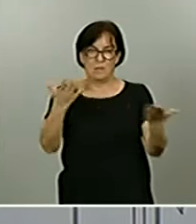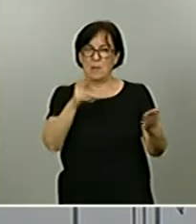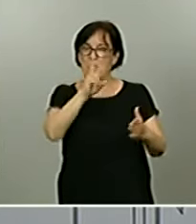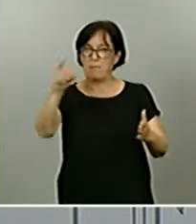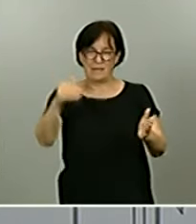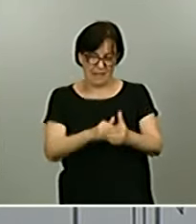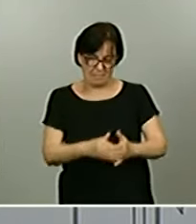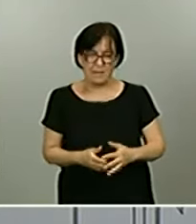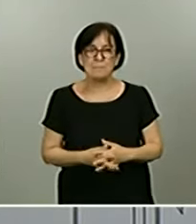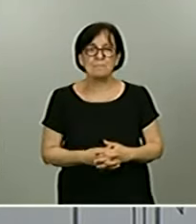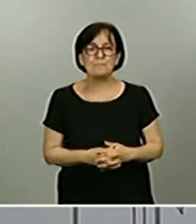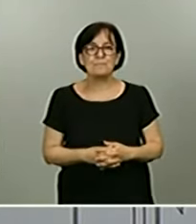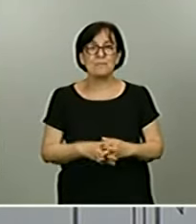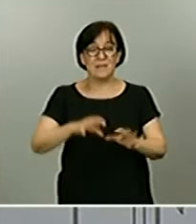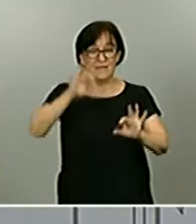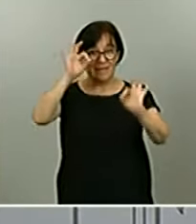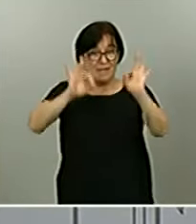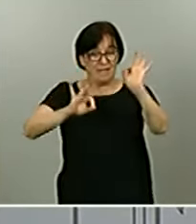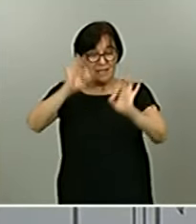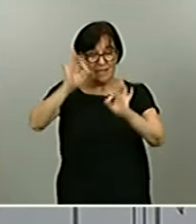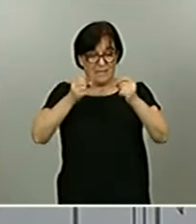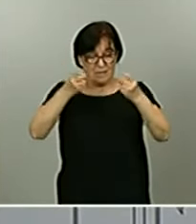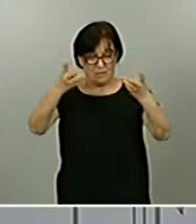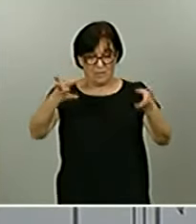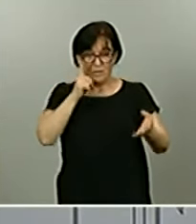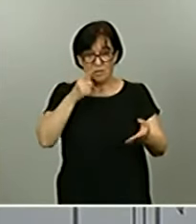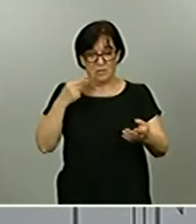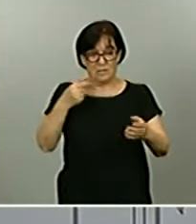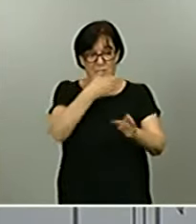tasa de incidencia acumulada en los últimos 14 días es de